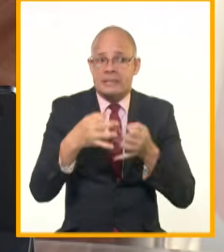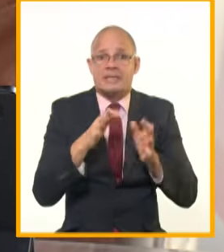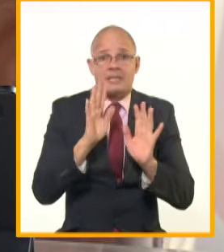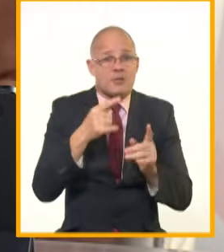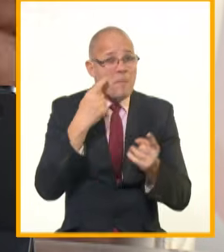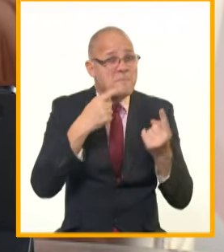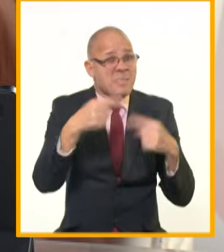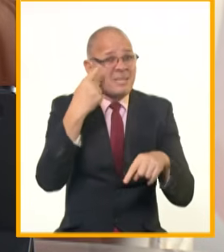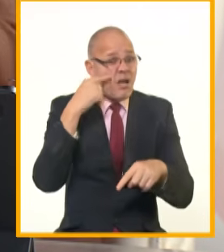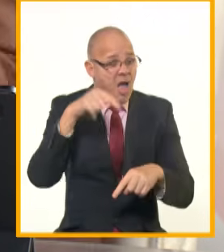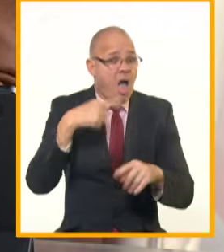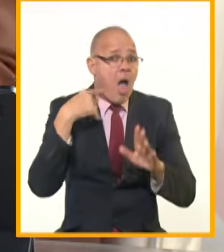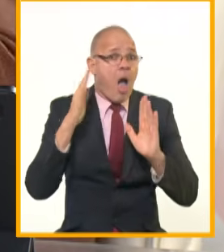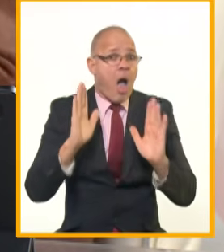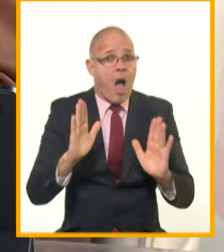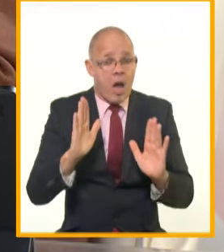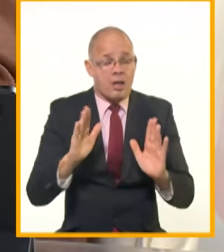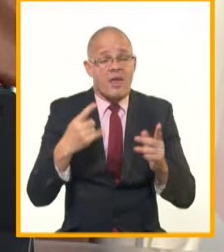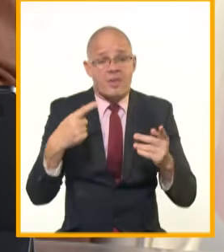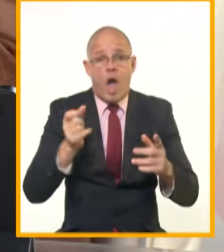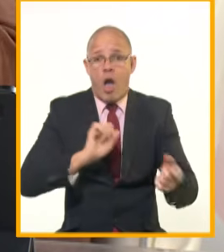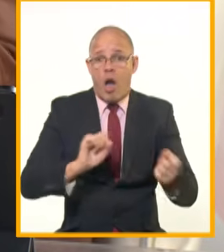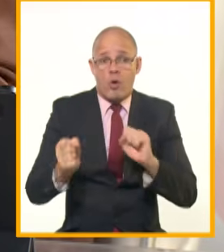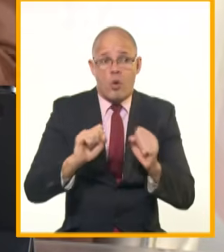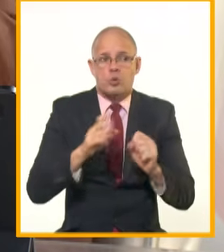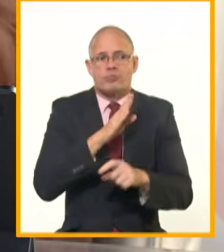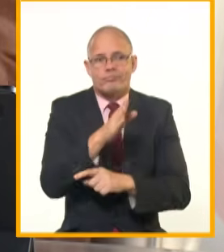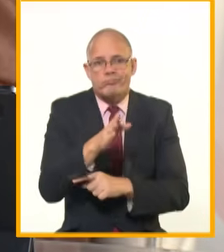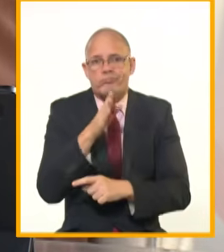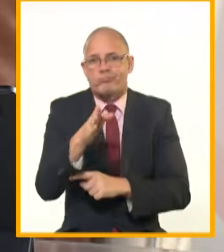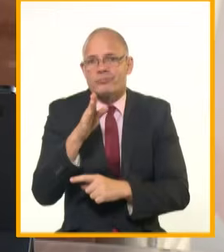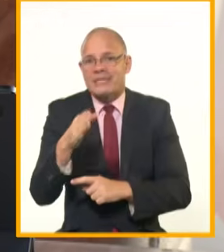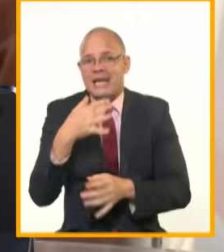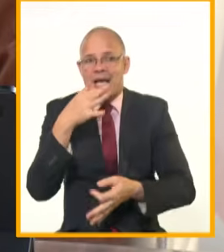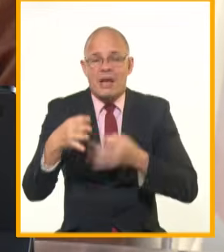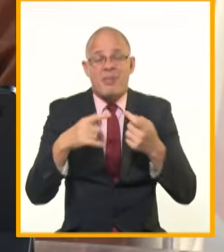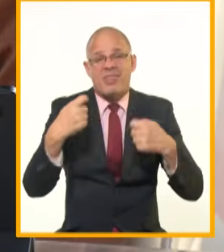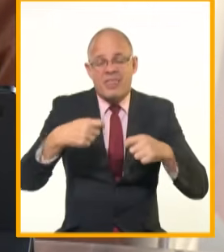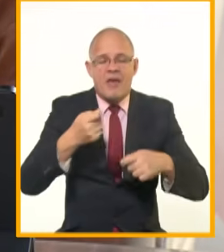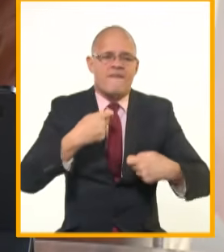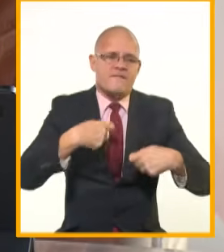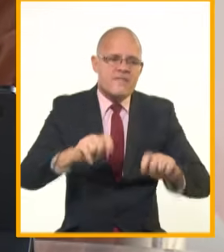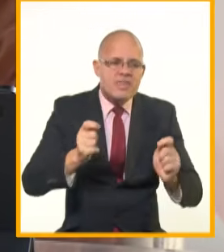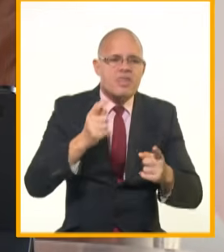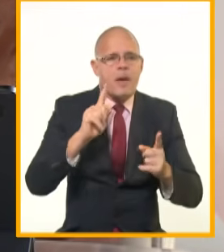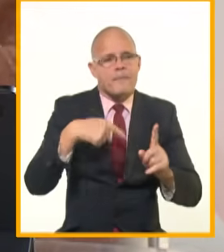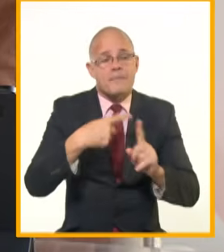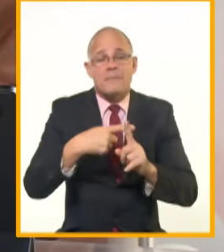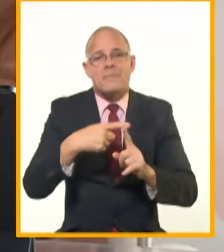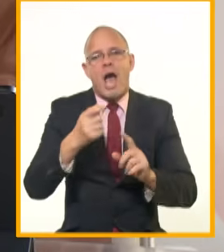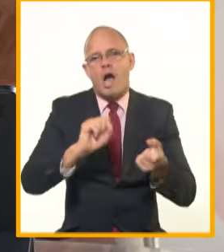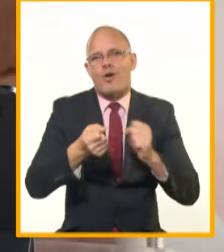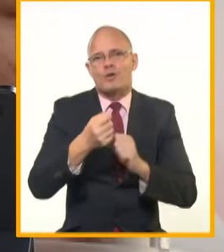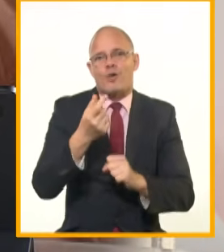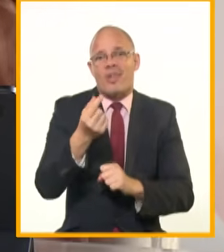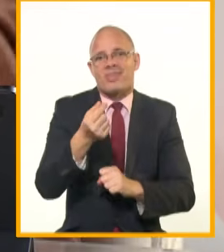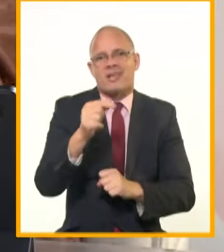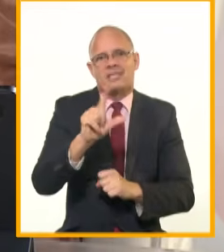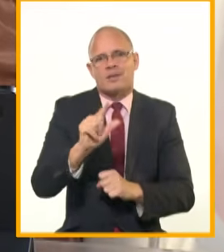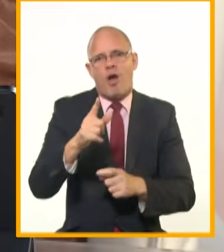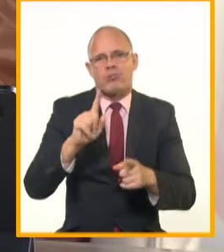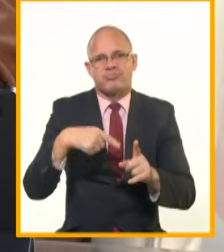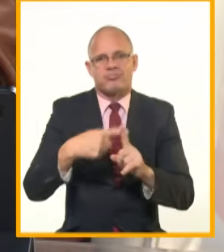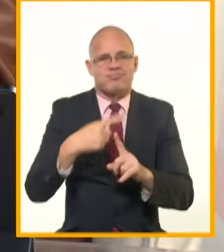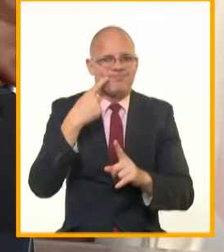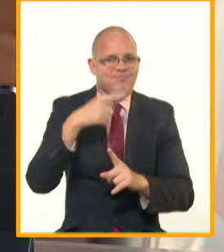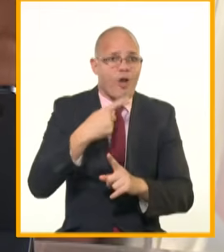de este año, trabajar en cada lugar el tema de la comercialización. El tema de la comercialización y el